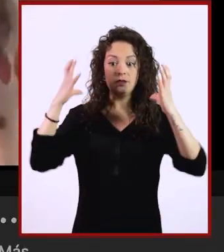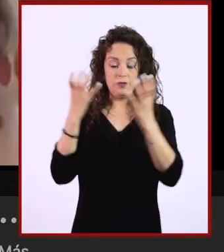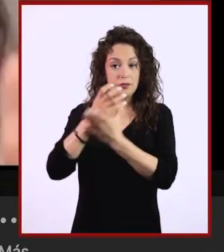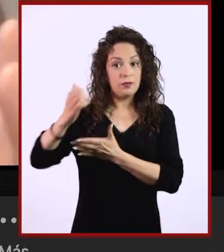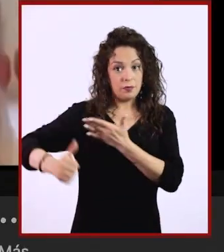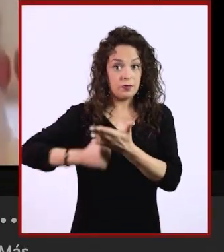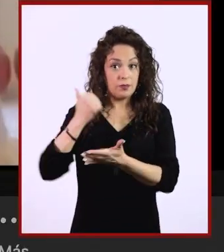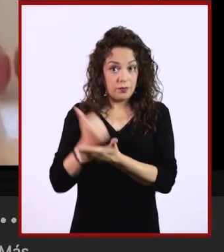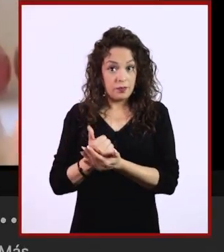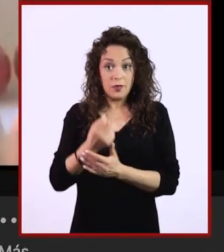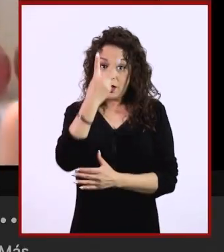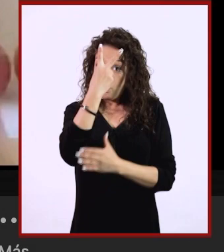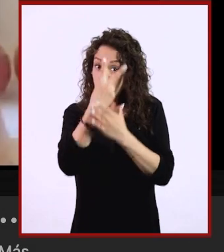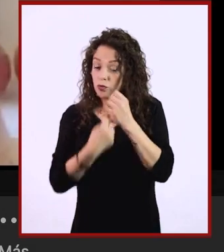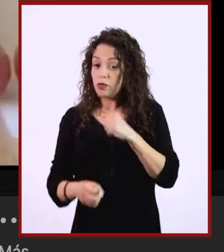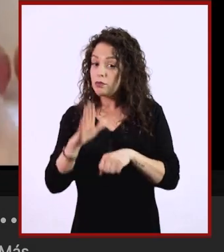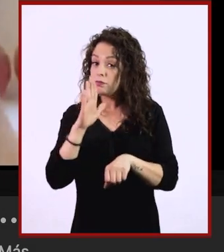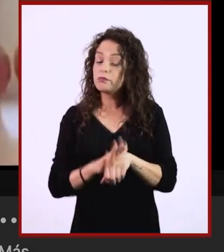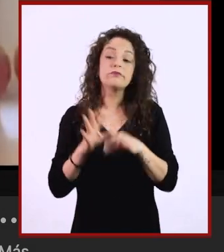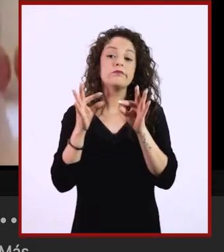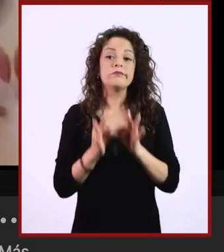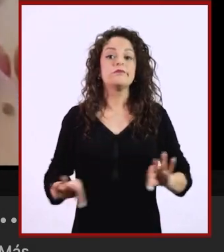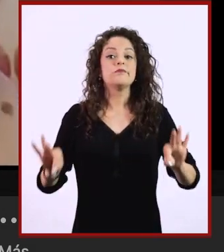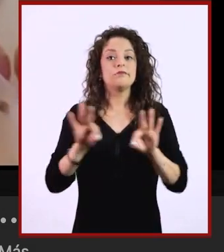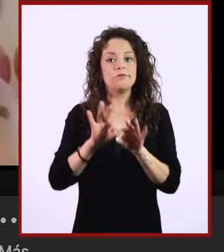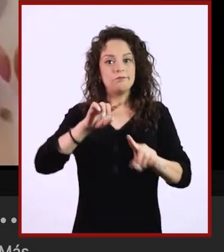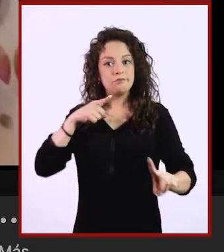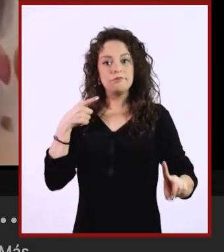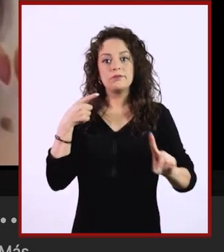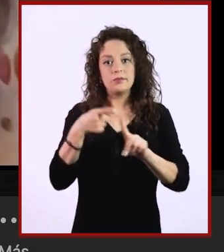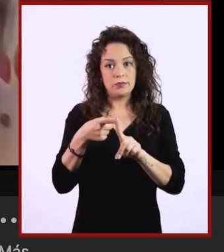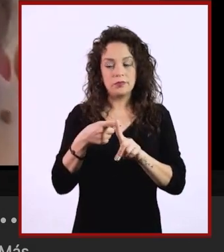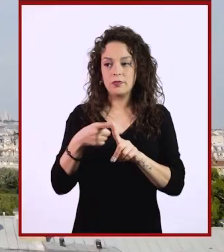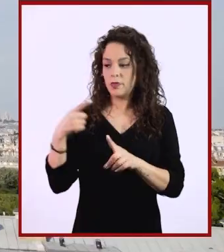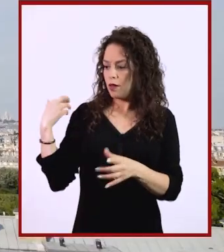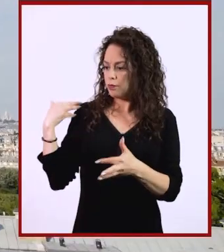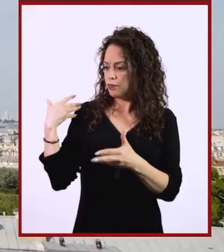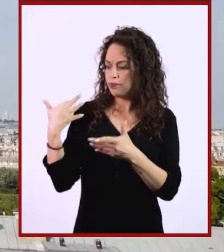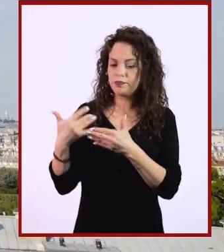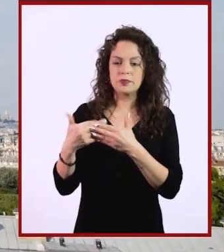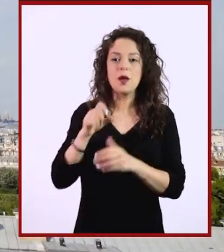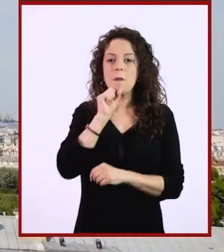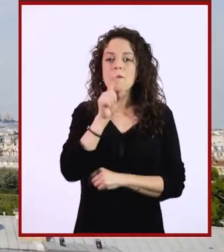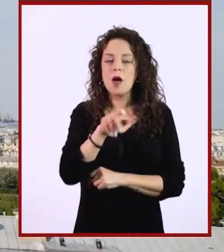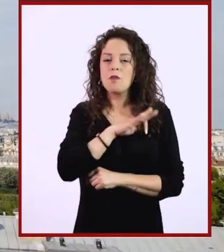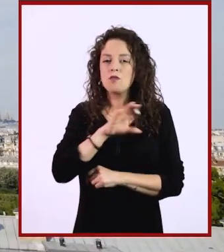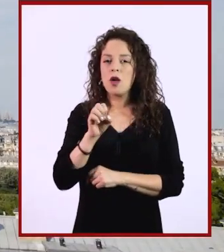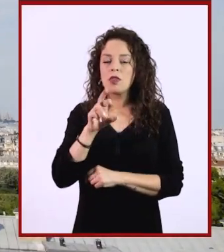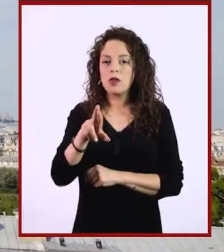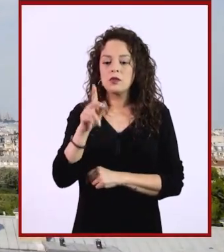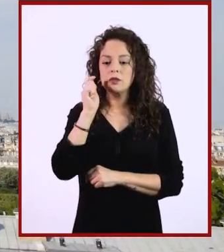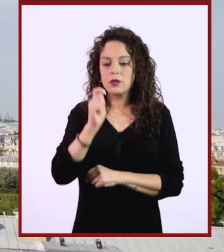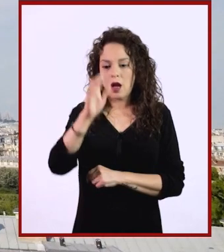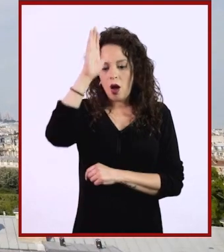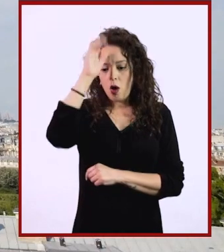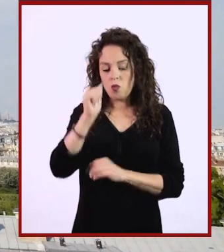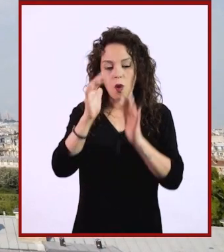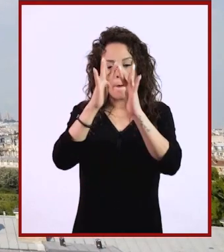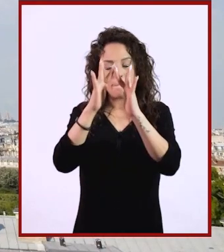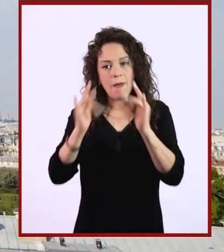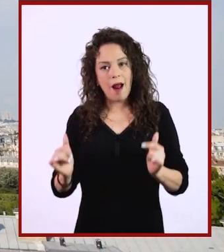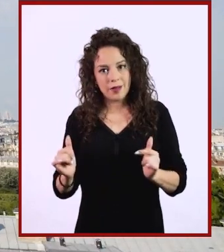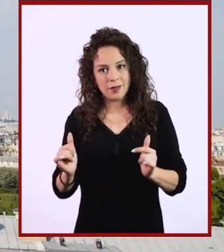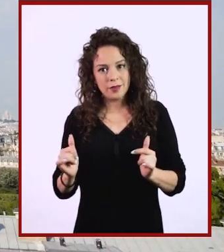esos son como los dos principales sustentos. Más recientemente tal vez también el Acuerdo de París, ¿no? Que